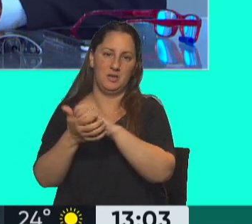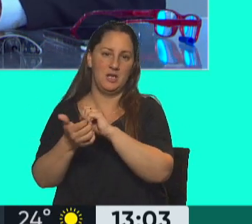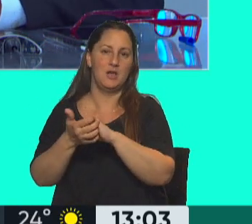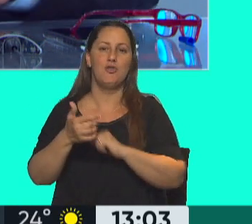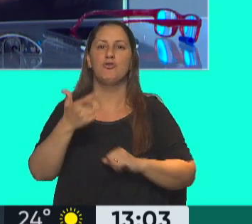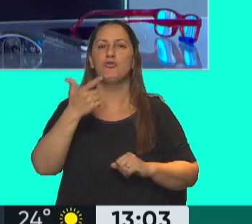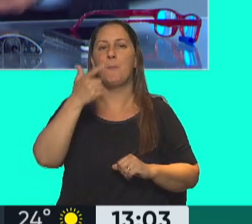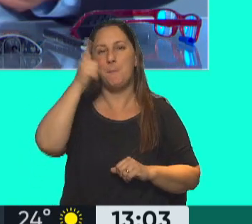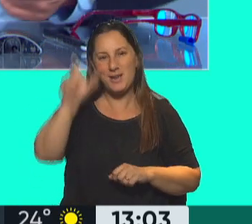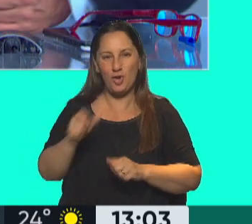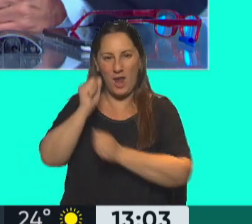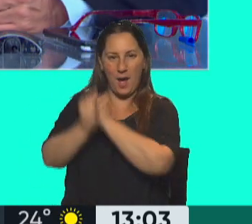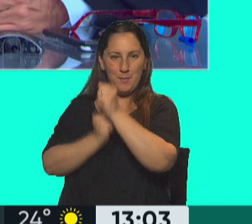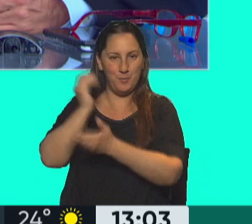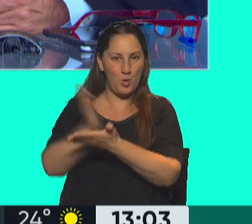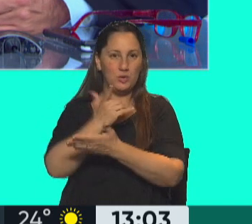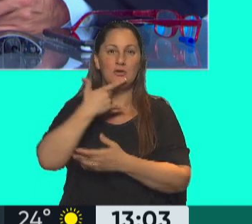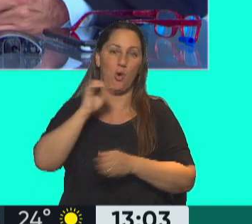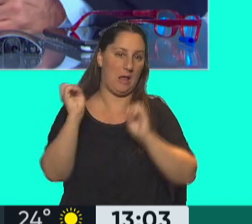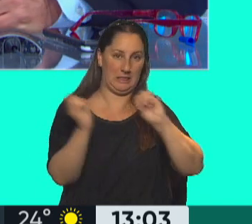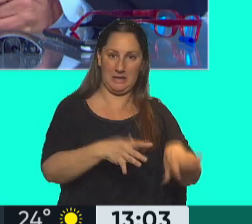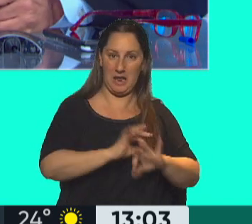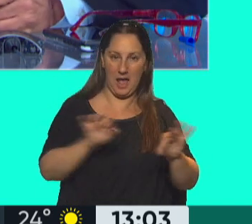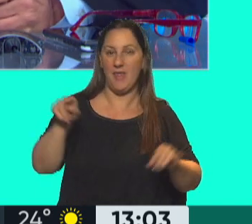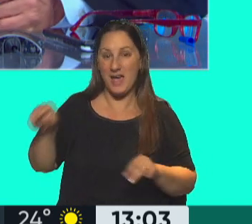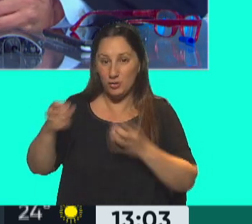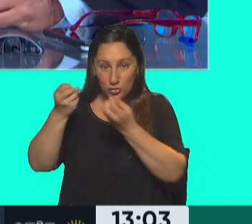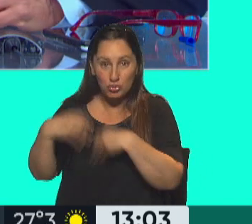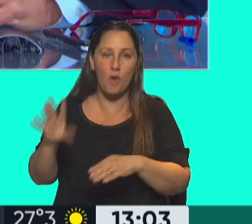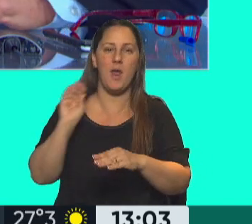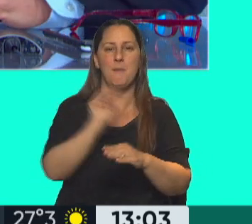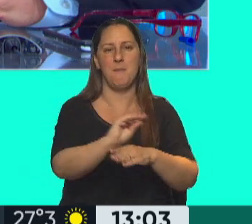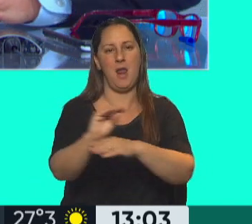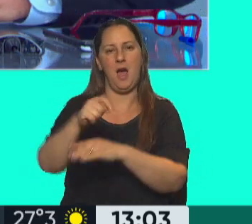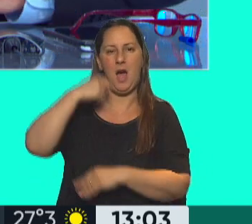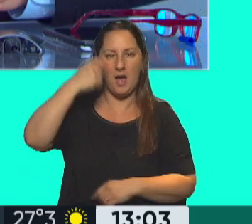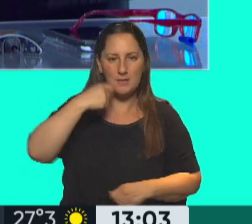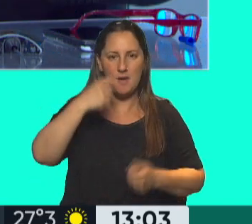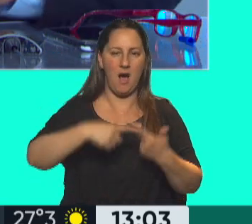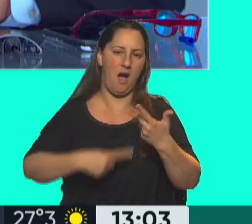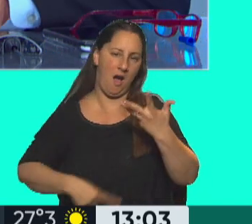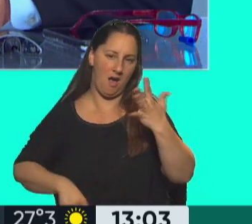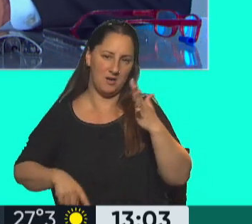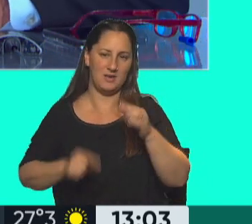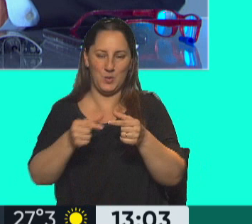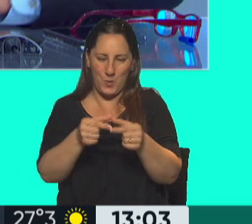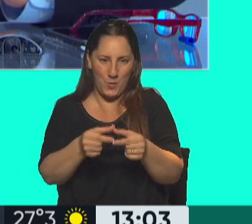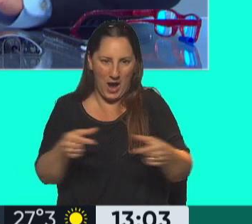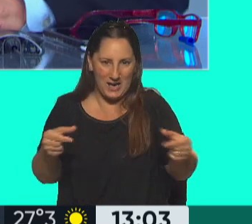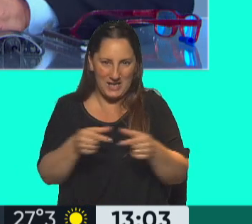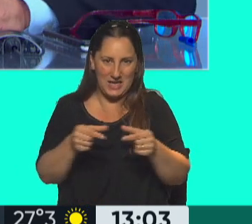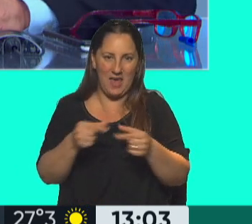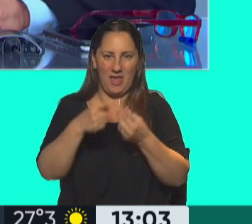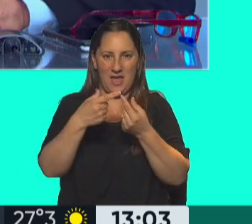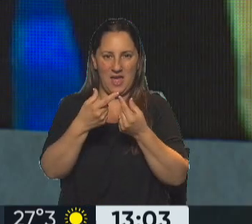descartan nada. Eso se utiliza para alimentar animales, para hacer esas barritas de cereal que también se